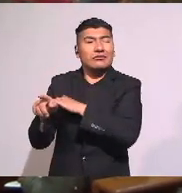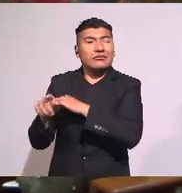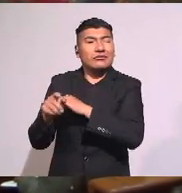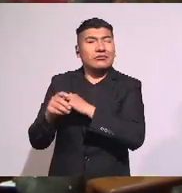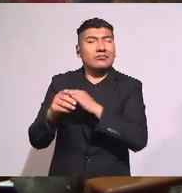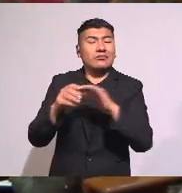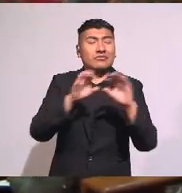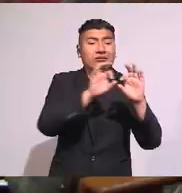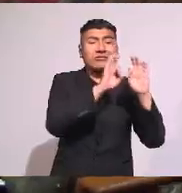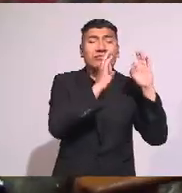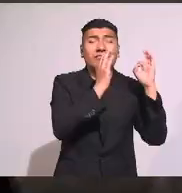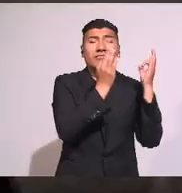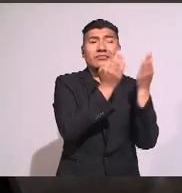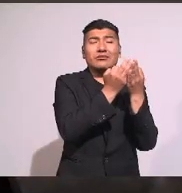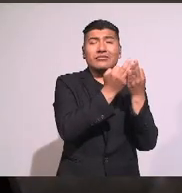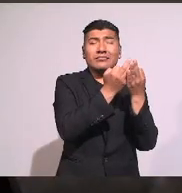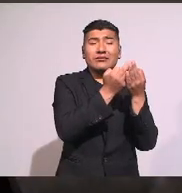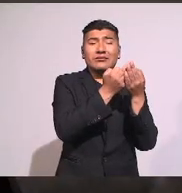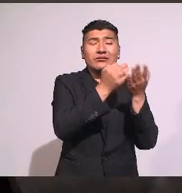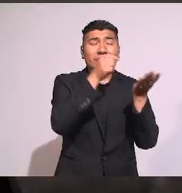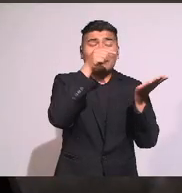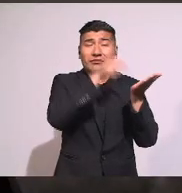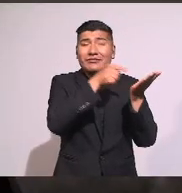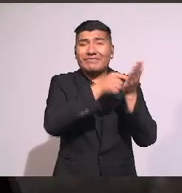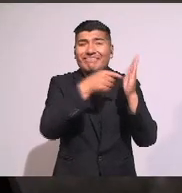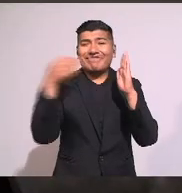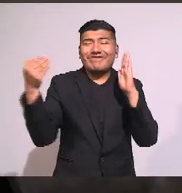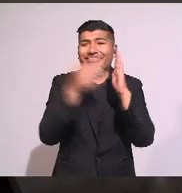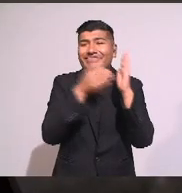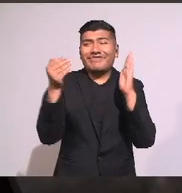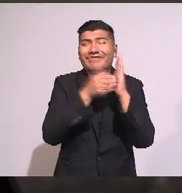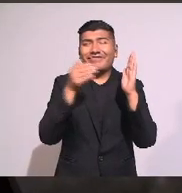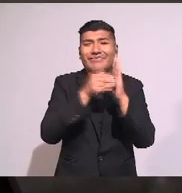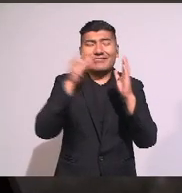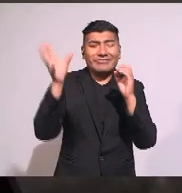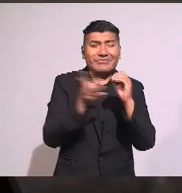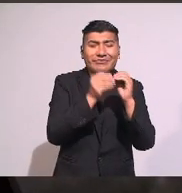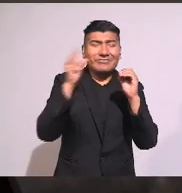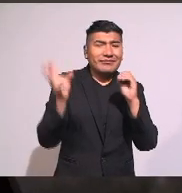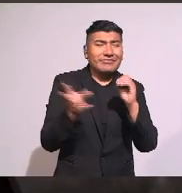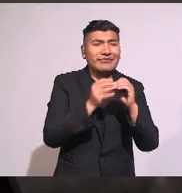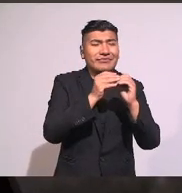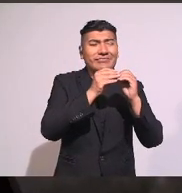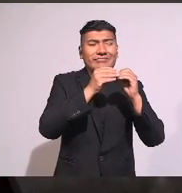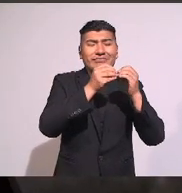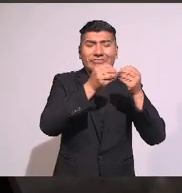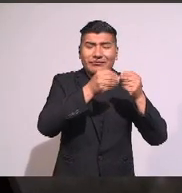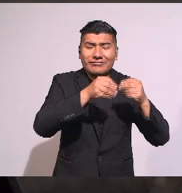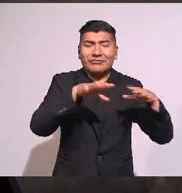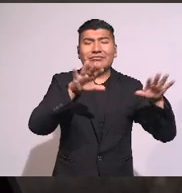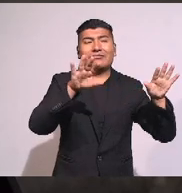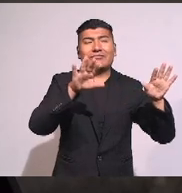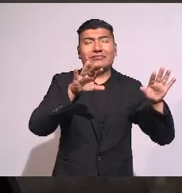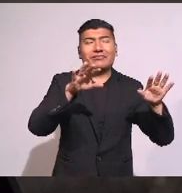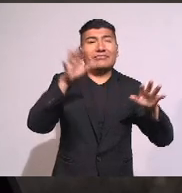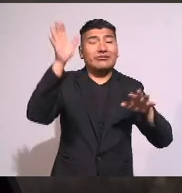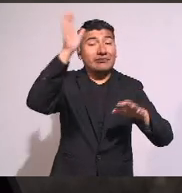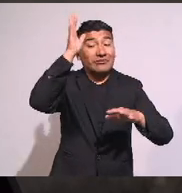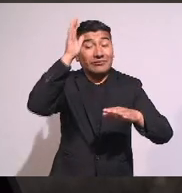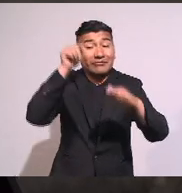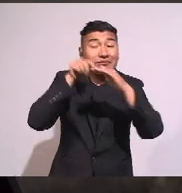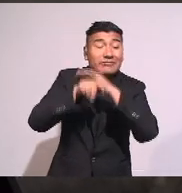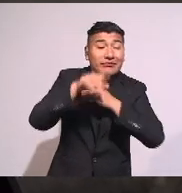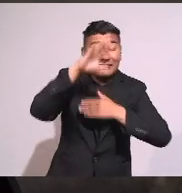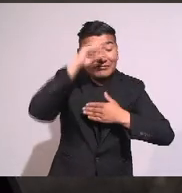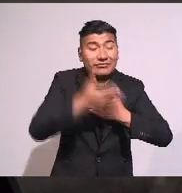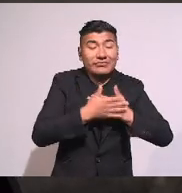El núcleo familiar cada vez está destrozado más y más. Padres que matan a sus hijos y